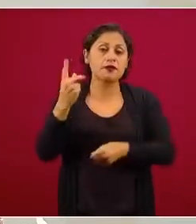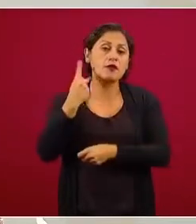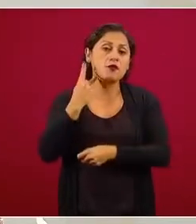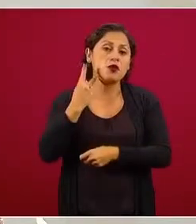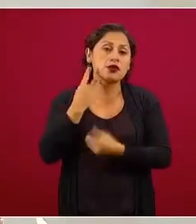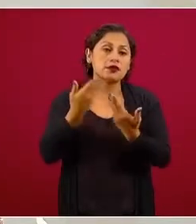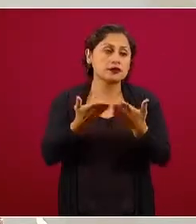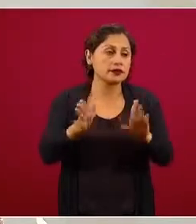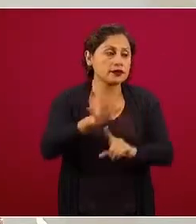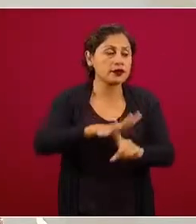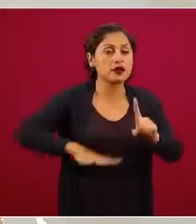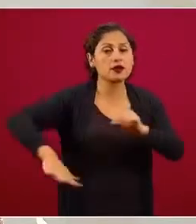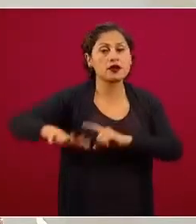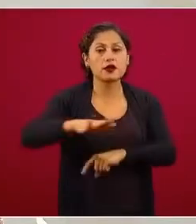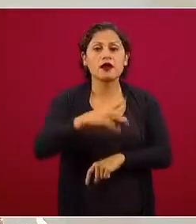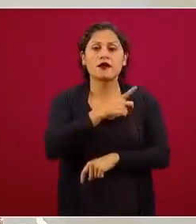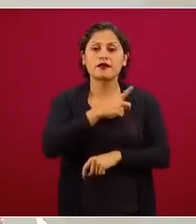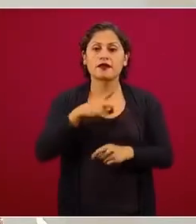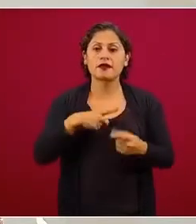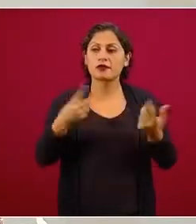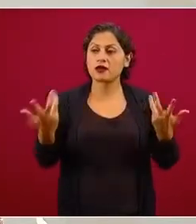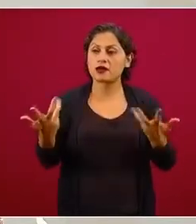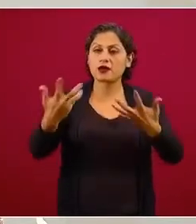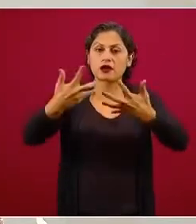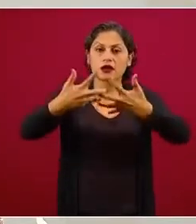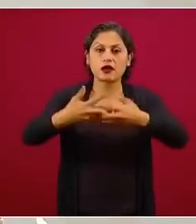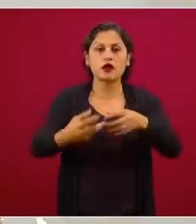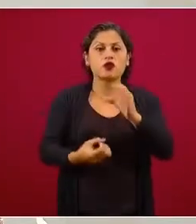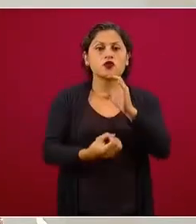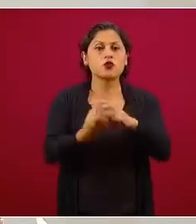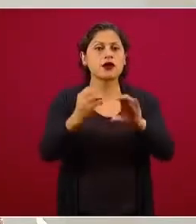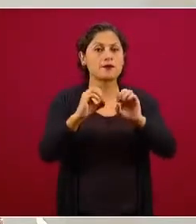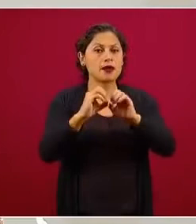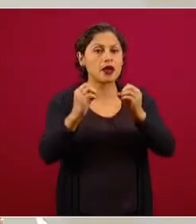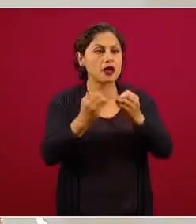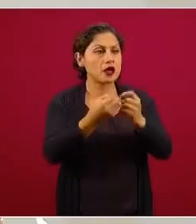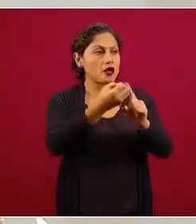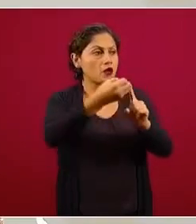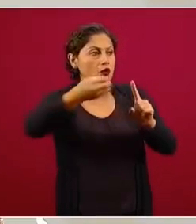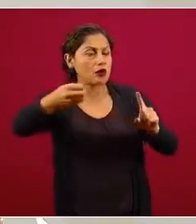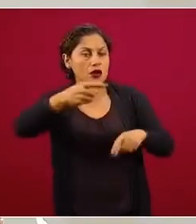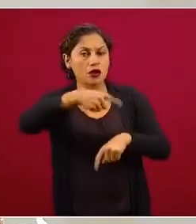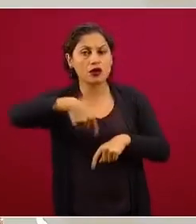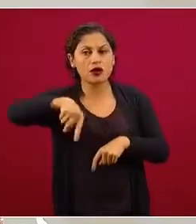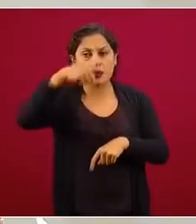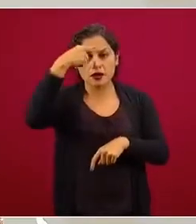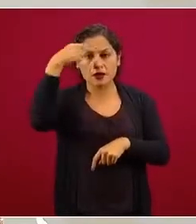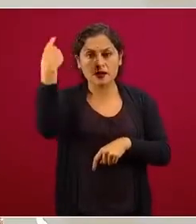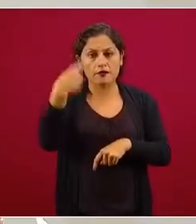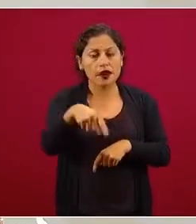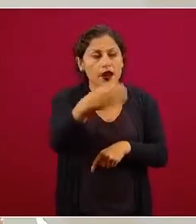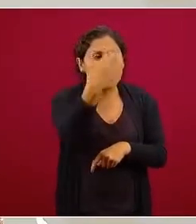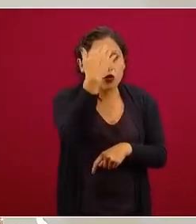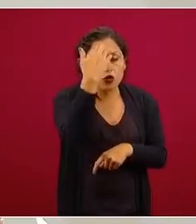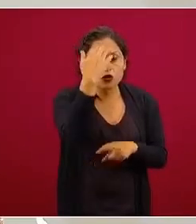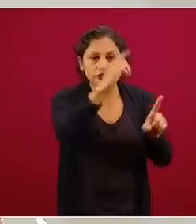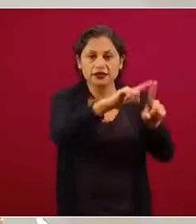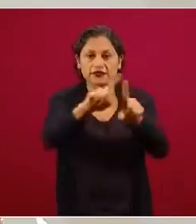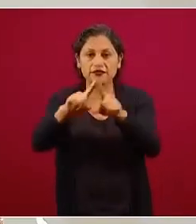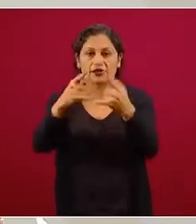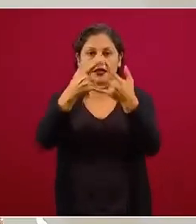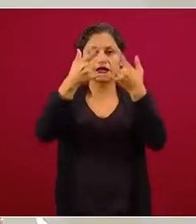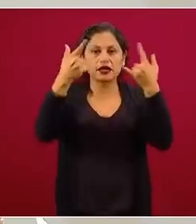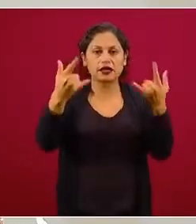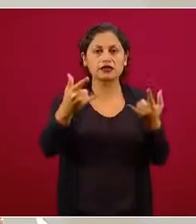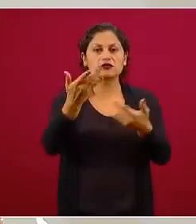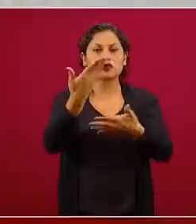espacios de vinculación, tejer espacios de organización para dar a conocer las experiencias exitosas de organizaciones que surgen